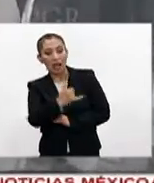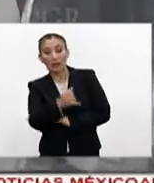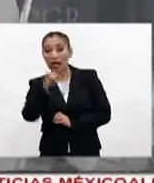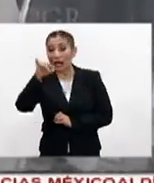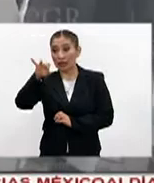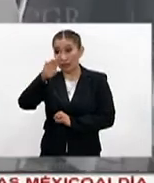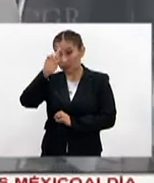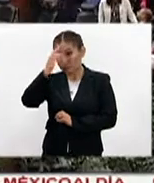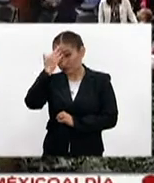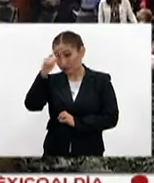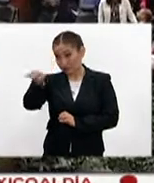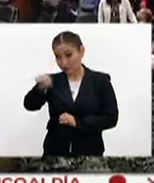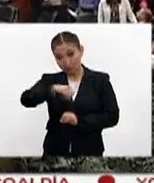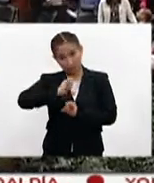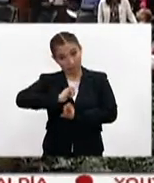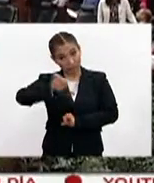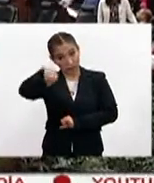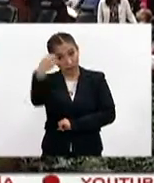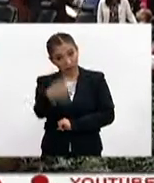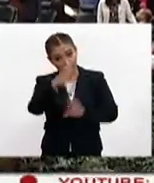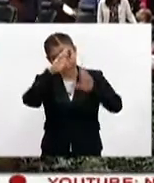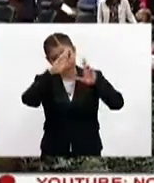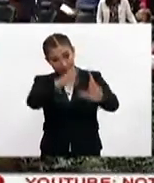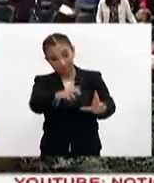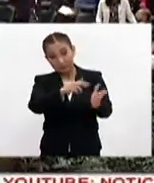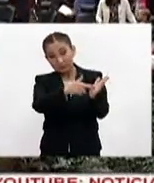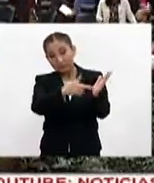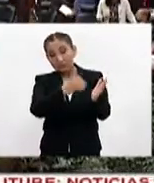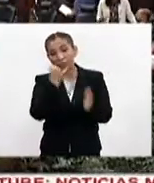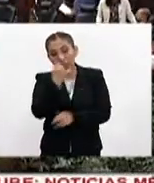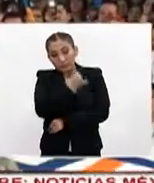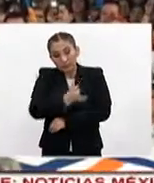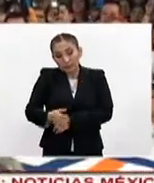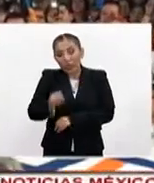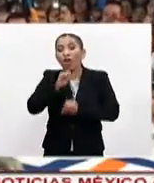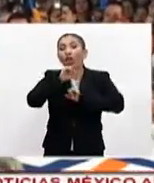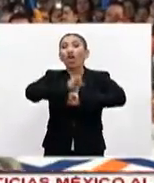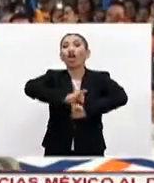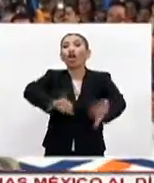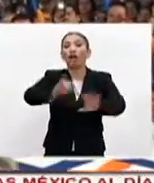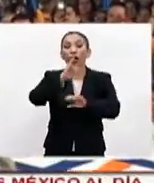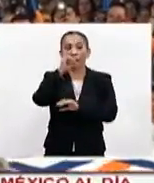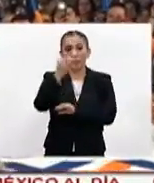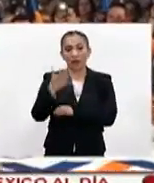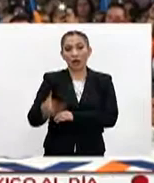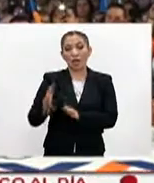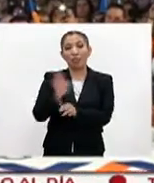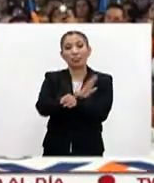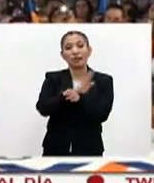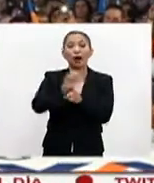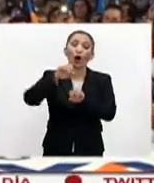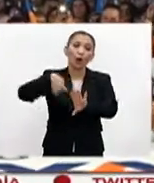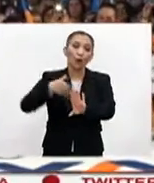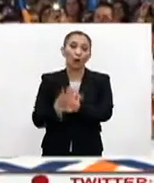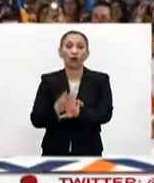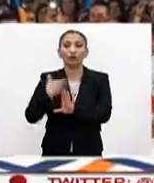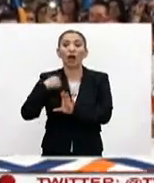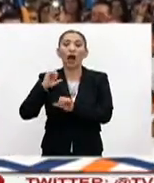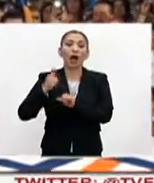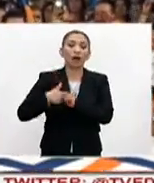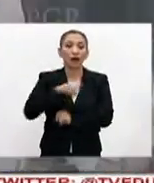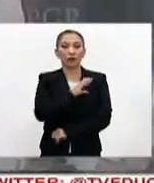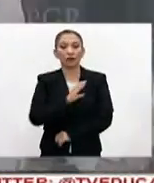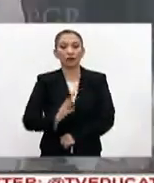INE recordó que las autoridades están obligadas a respetar el principio de imparcialidad y no difundir la imagen en favor o en contra de